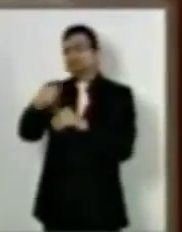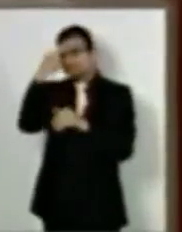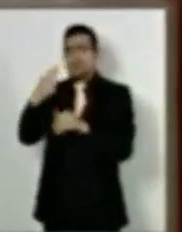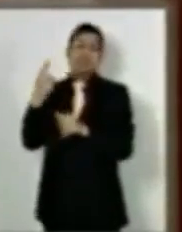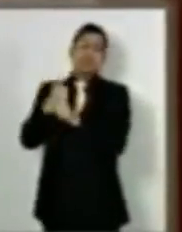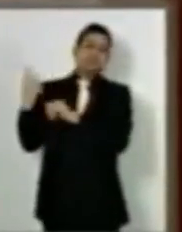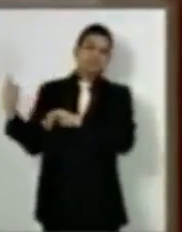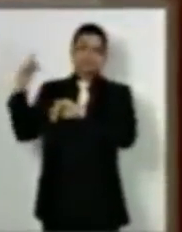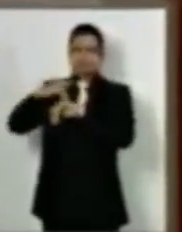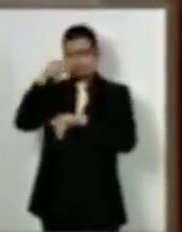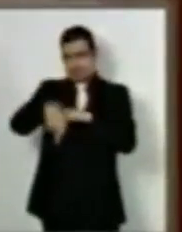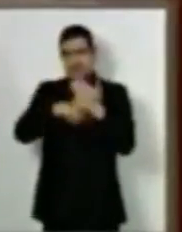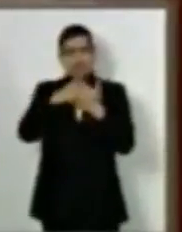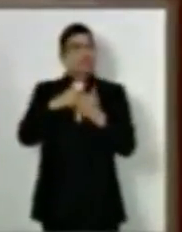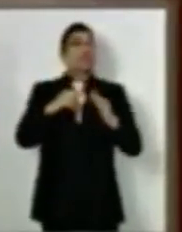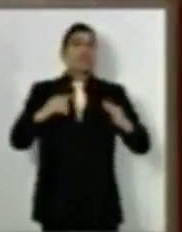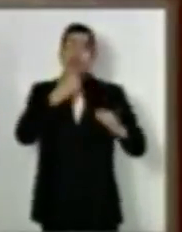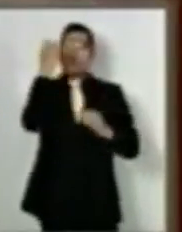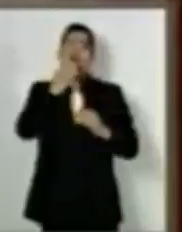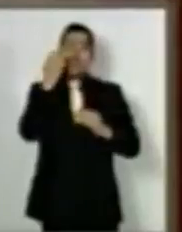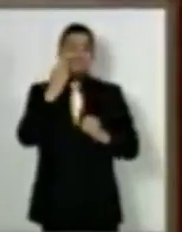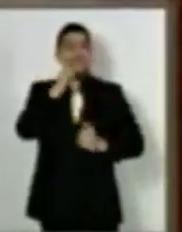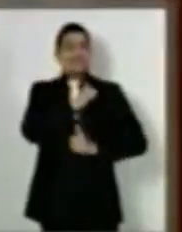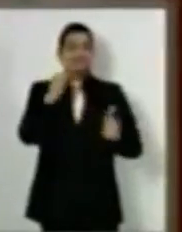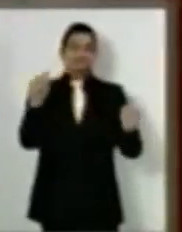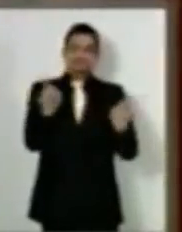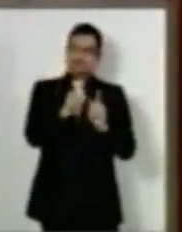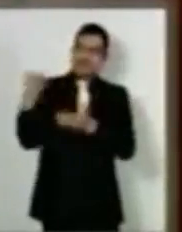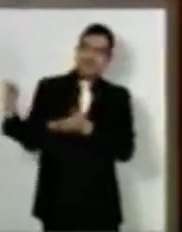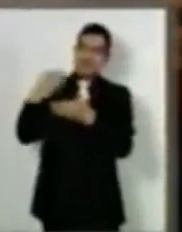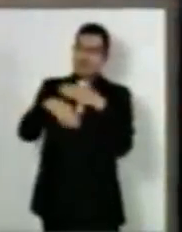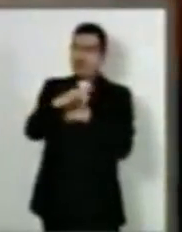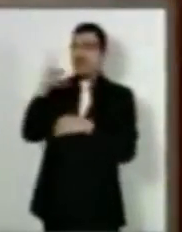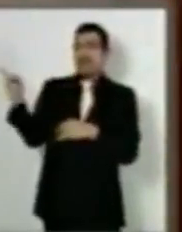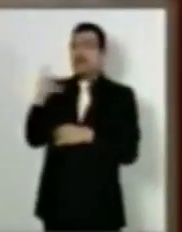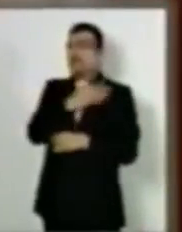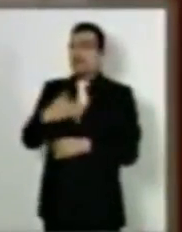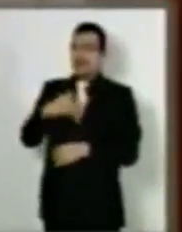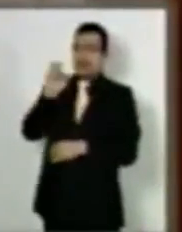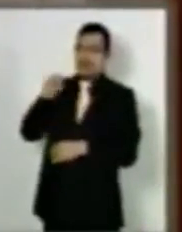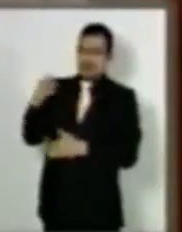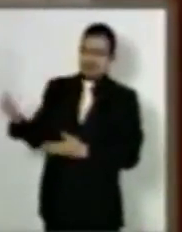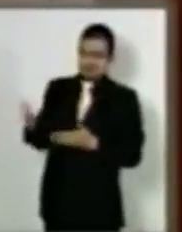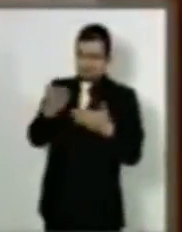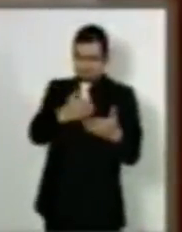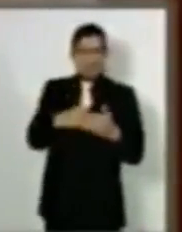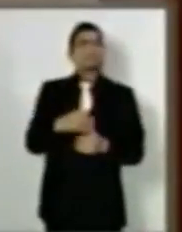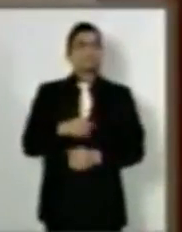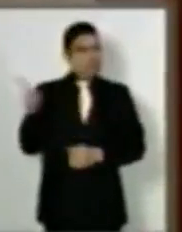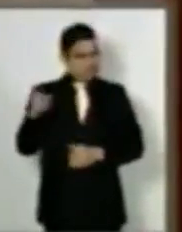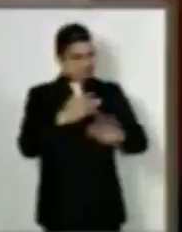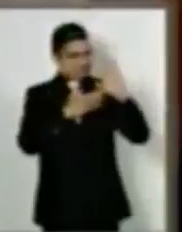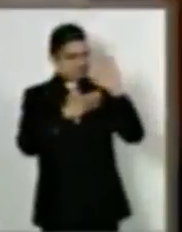primera visita al heroico Colegio Militar como presidente de la República, Enrique Peña Nieto